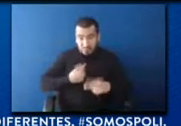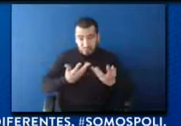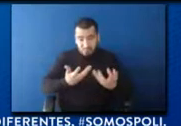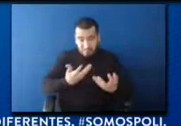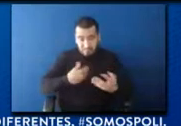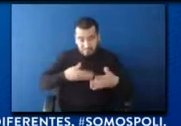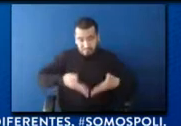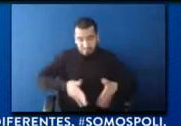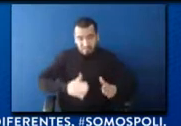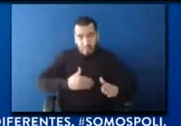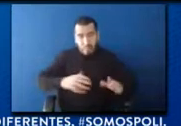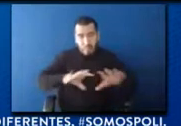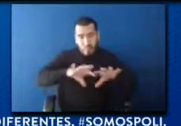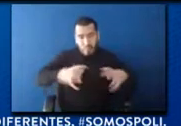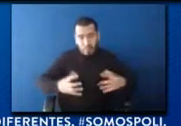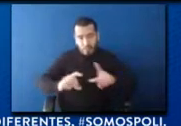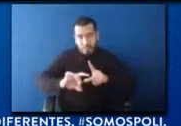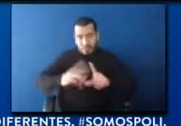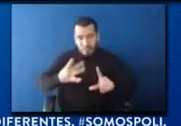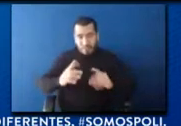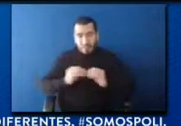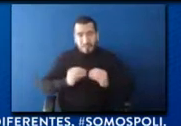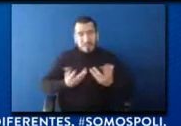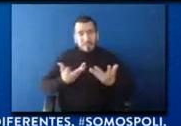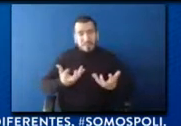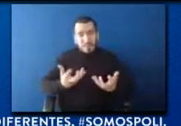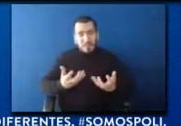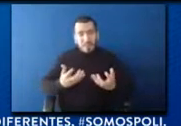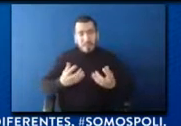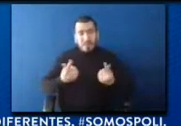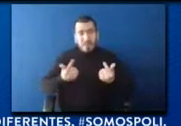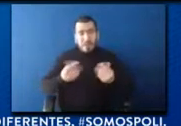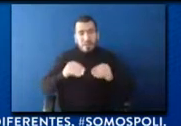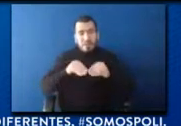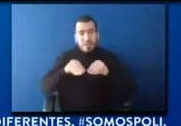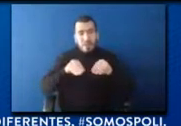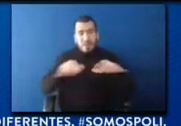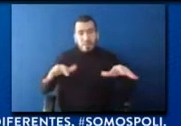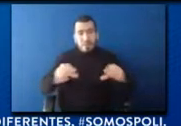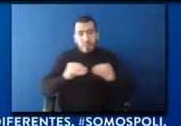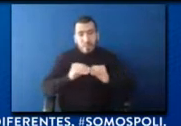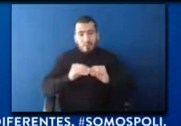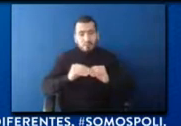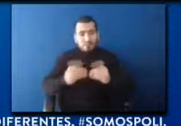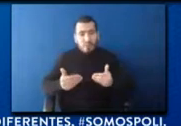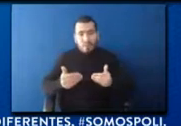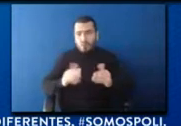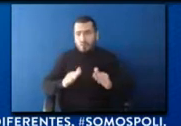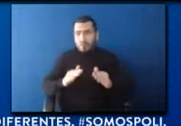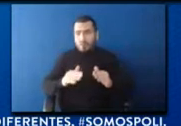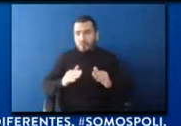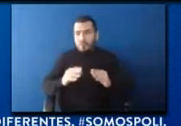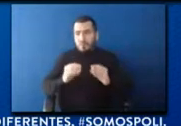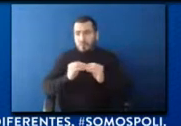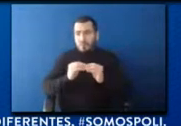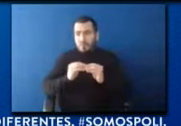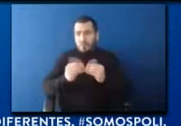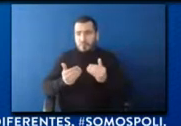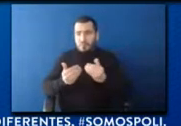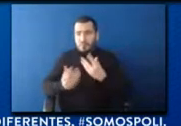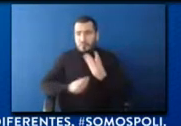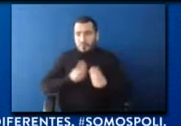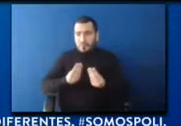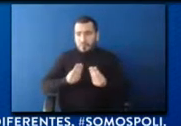mover su dinero a través de un teléfono móvil, pues ahí están las diferentes plataformas de neobancos. Y para todos entre esos